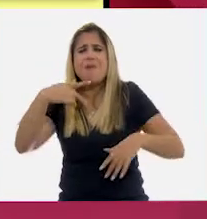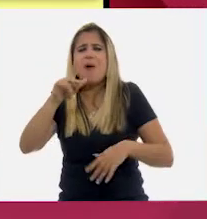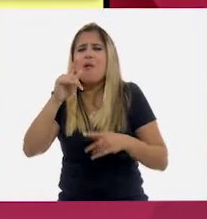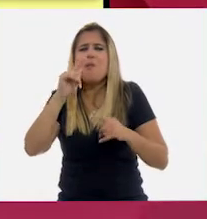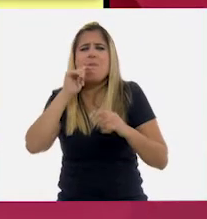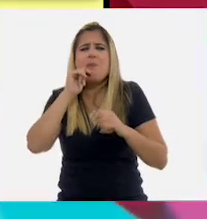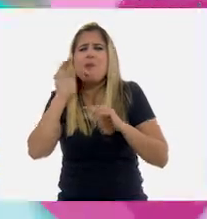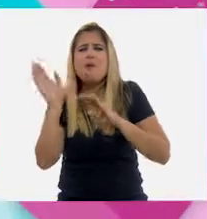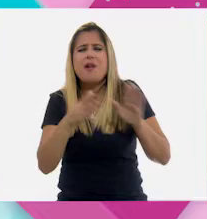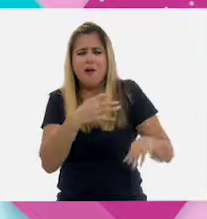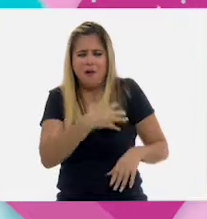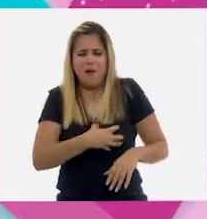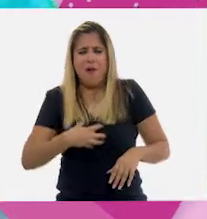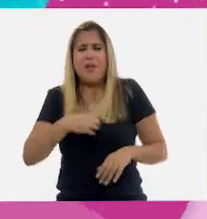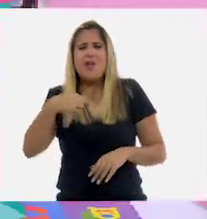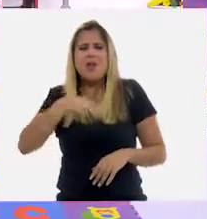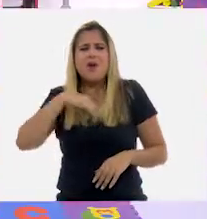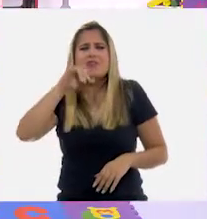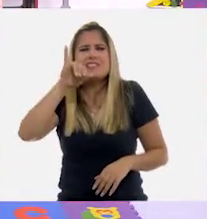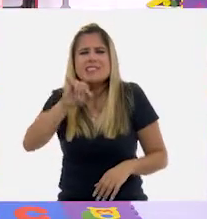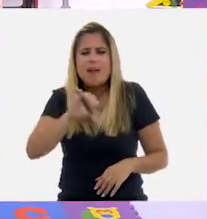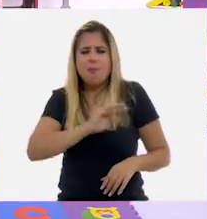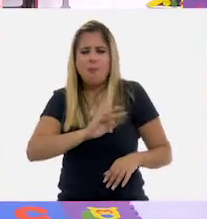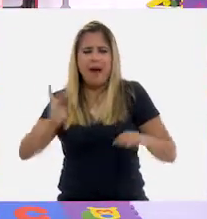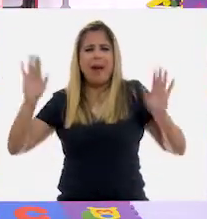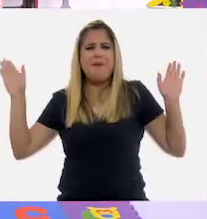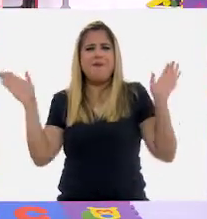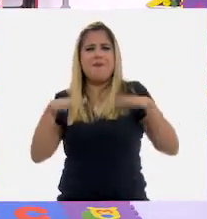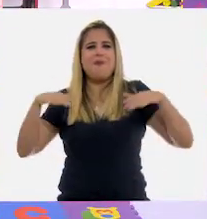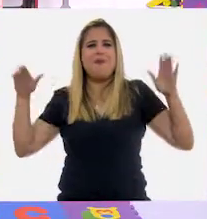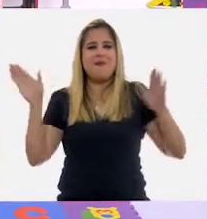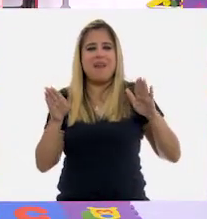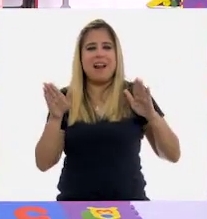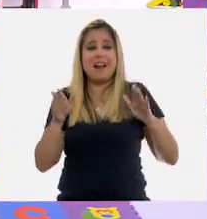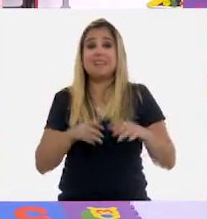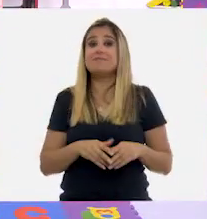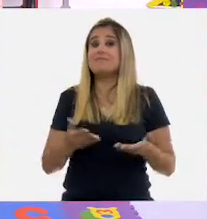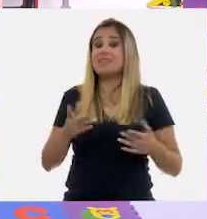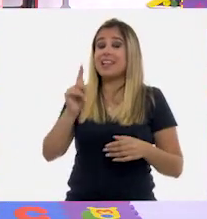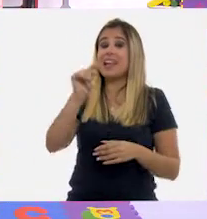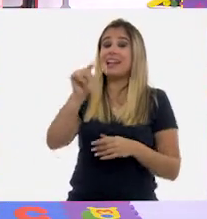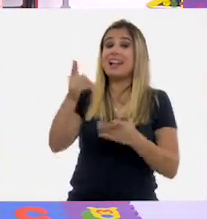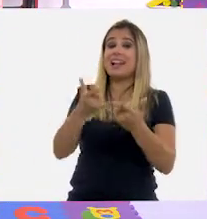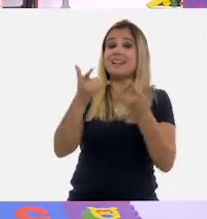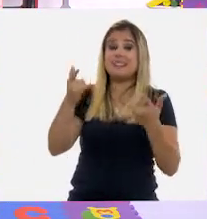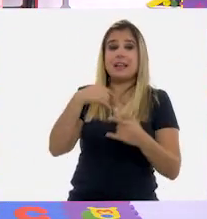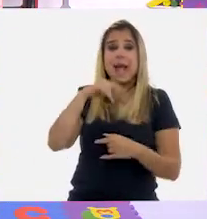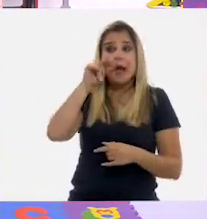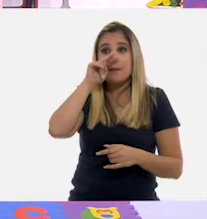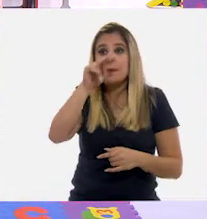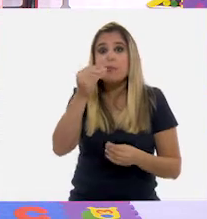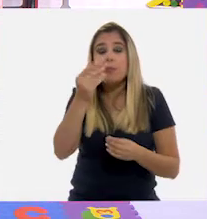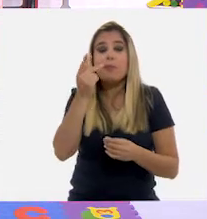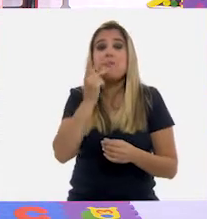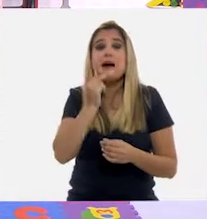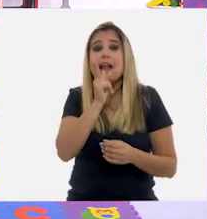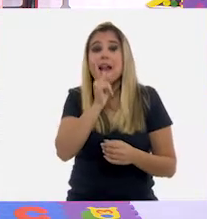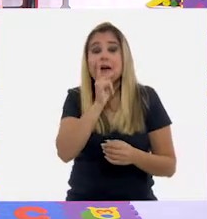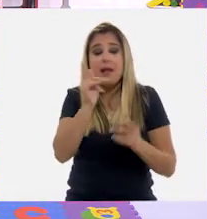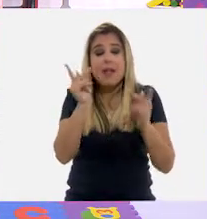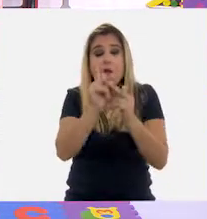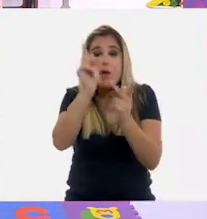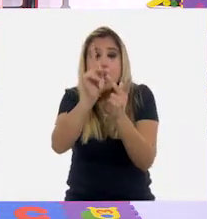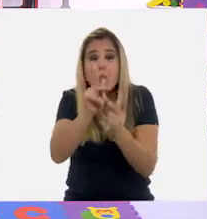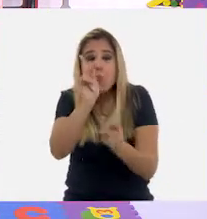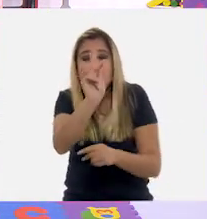volar! ¿Qué tal? ¿Encontraron muchas palabras? Yo sí, yo encontré varias, maestra. Sí, qué bueno. A